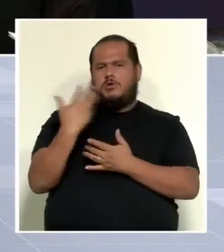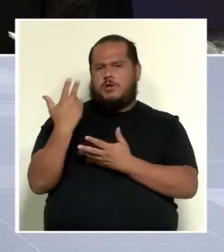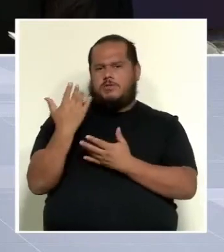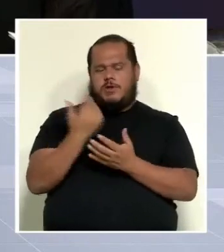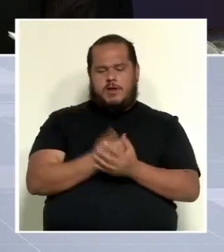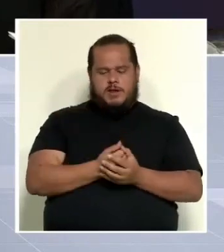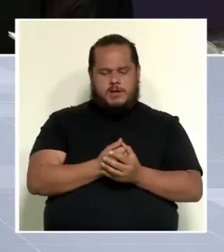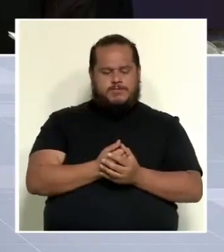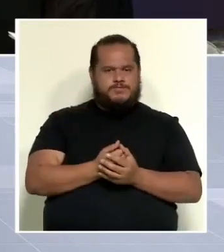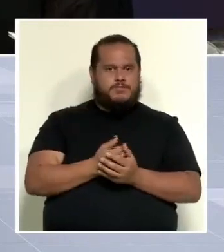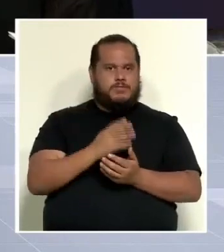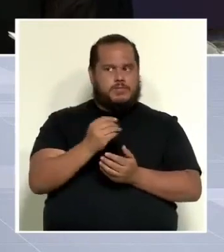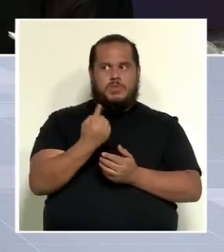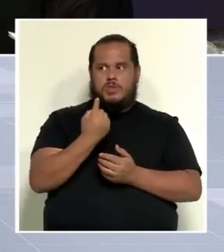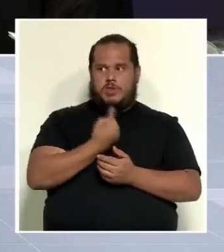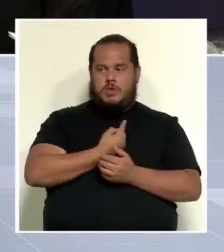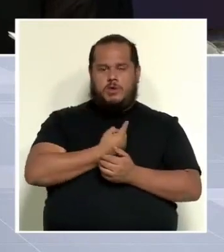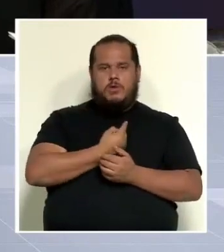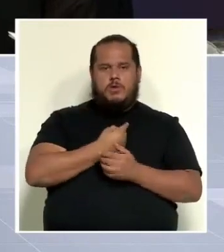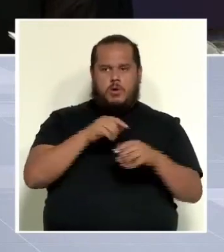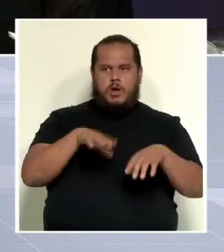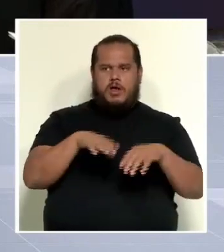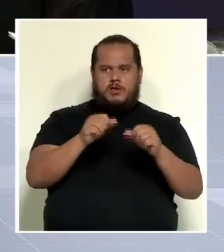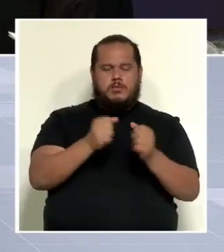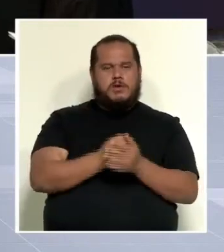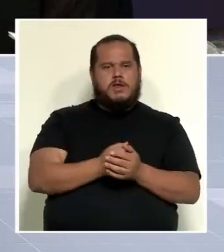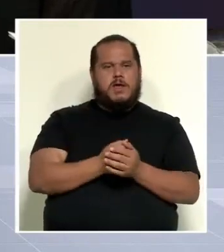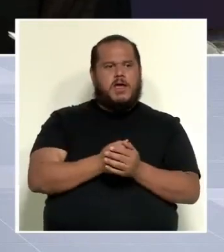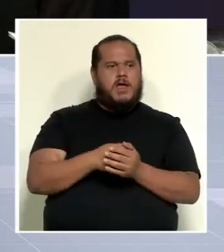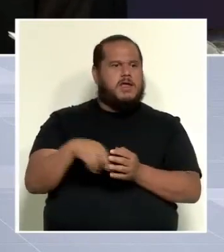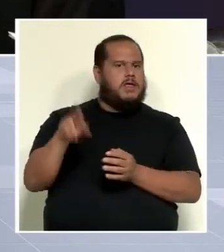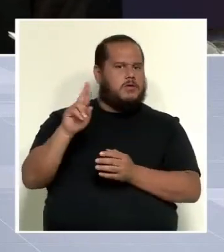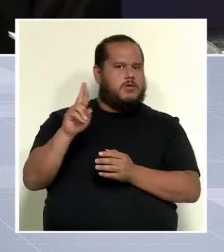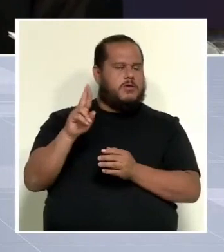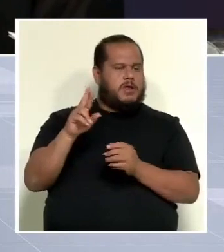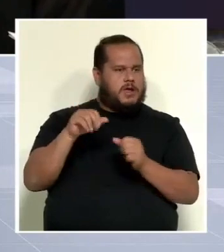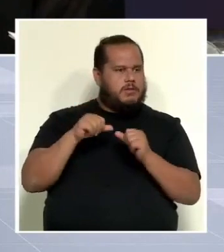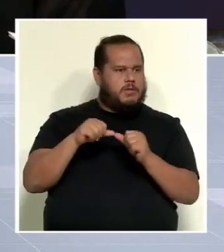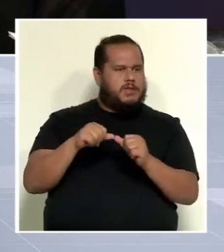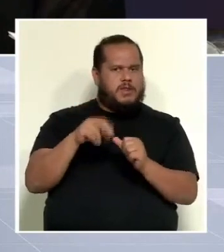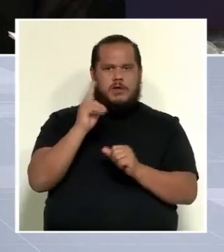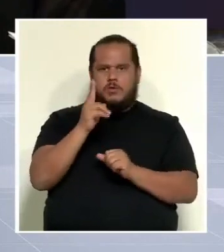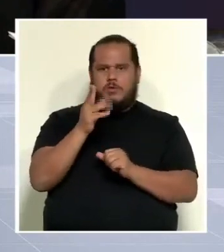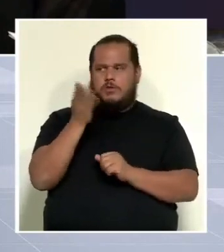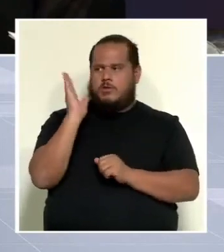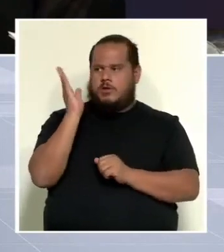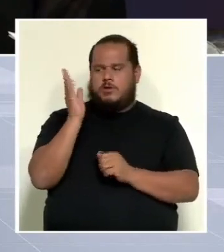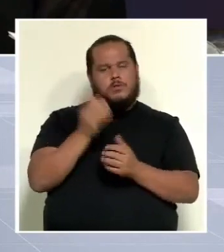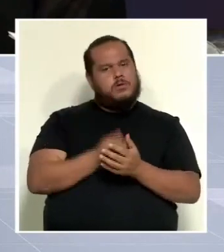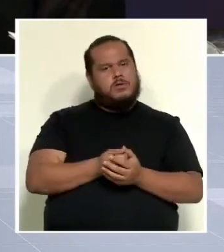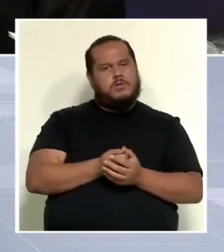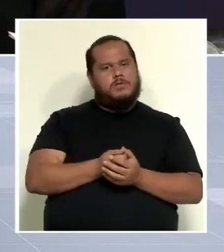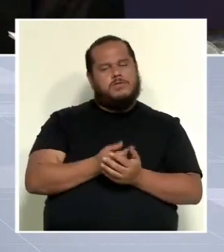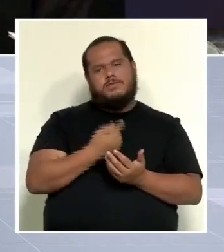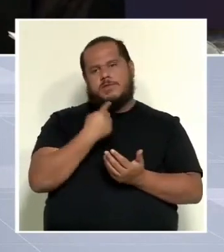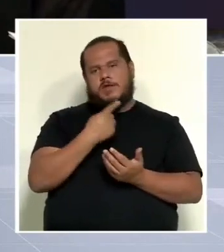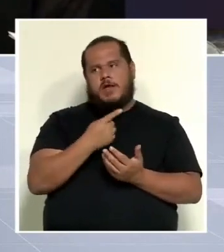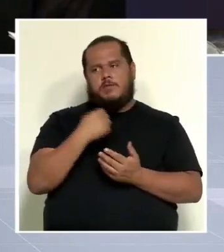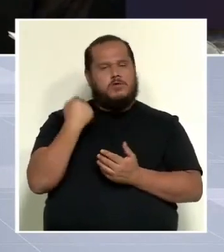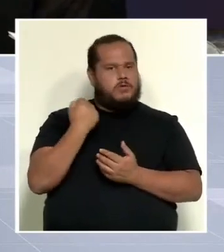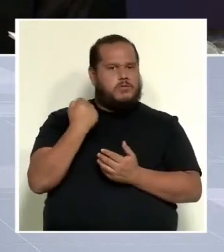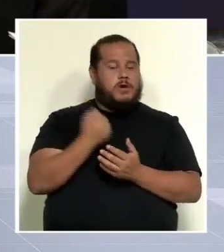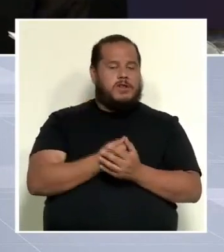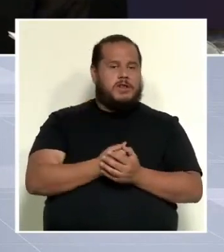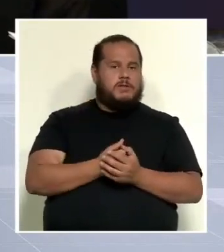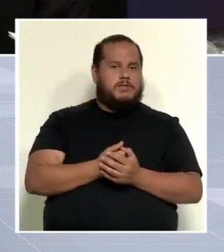esperaría y uno asumiría que don Rodrigo va a mantener un mismo discurso, digamos, fuerte